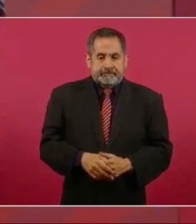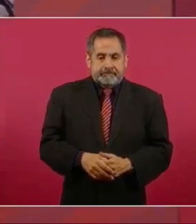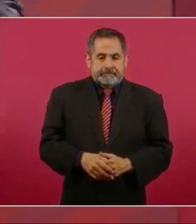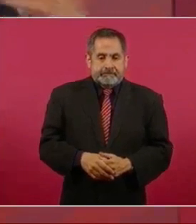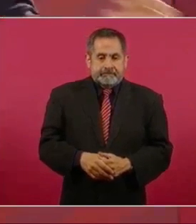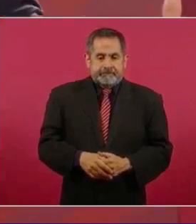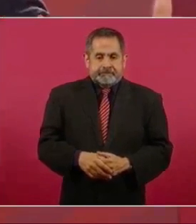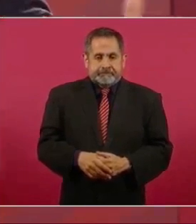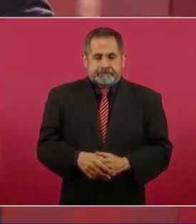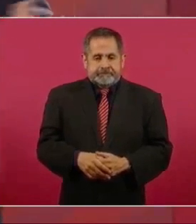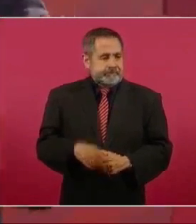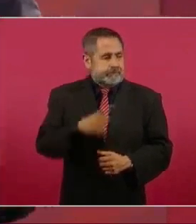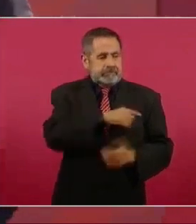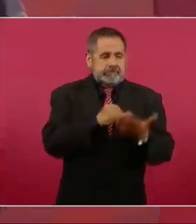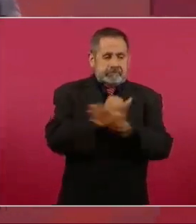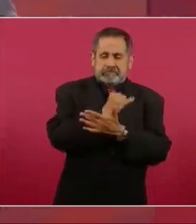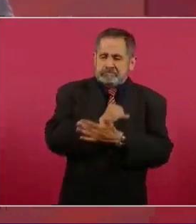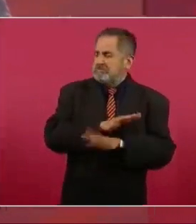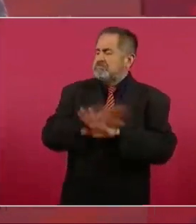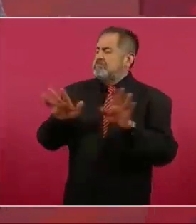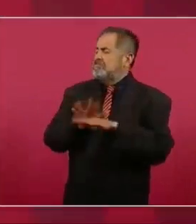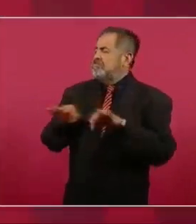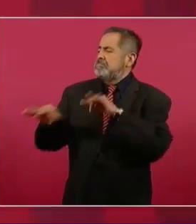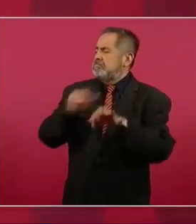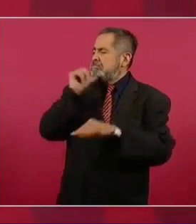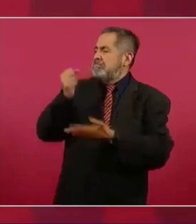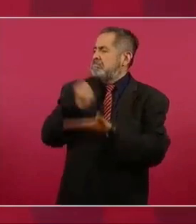¿Cómo toman una decisión así?